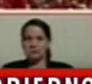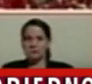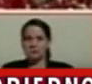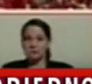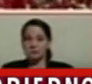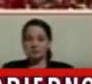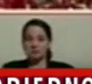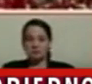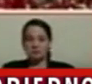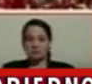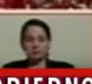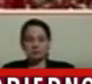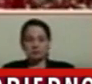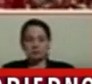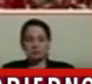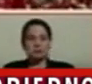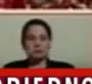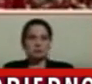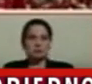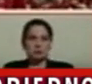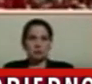John Bolton, así lo denuncio.